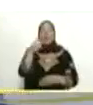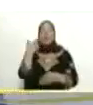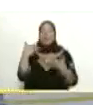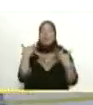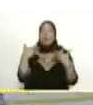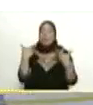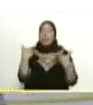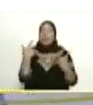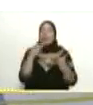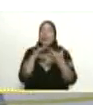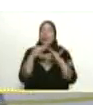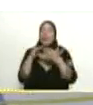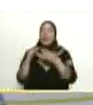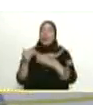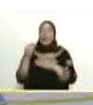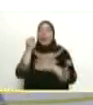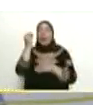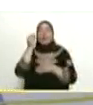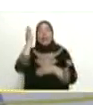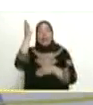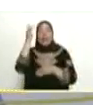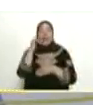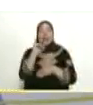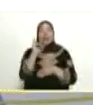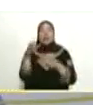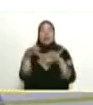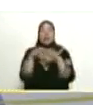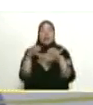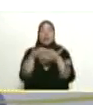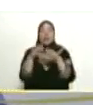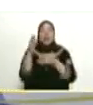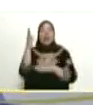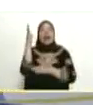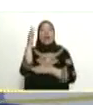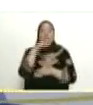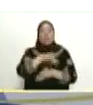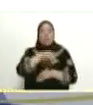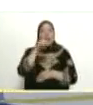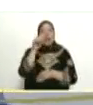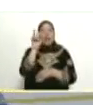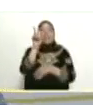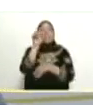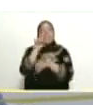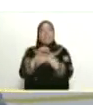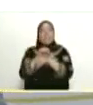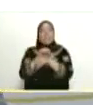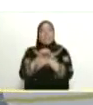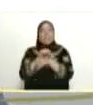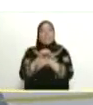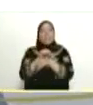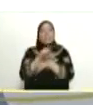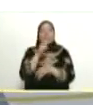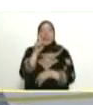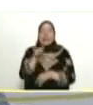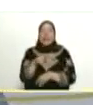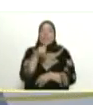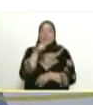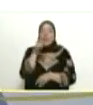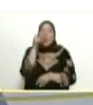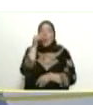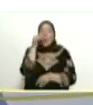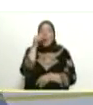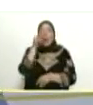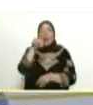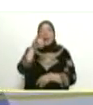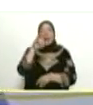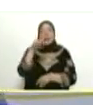Jefa de la comunidad Creando Conciencia, el sector Alto La Ladera. A Ninoska,